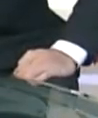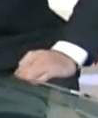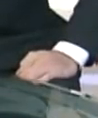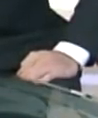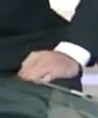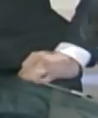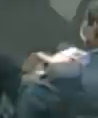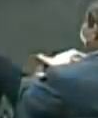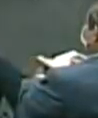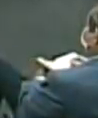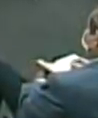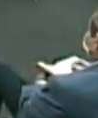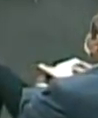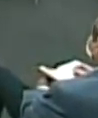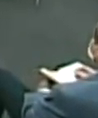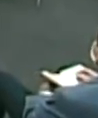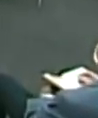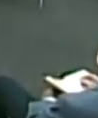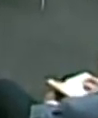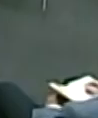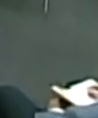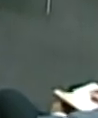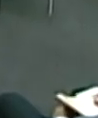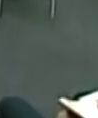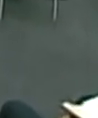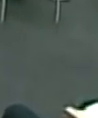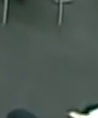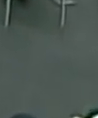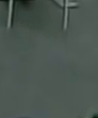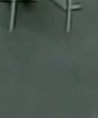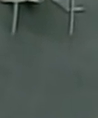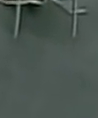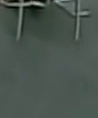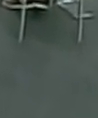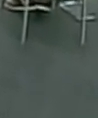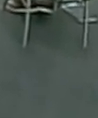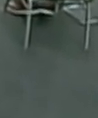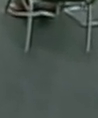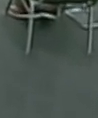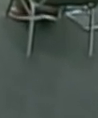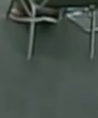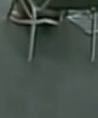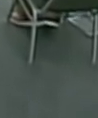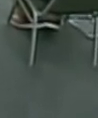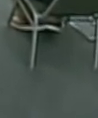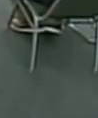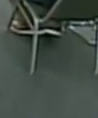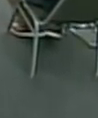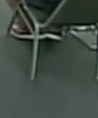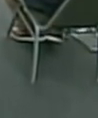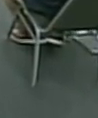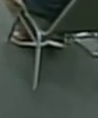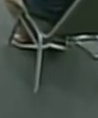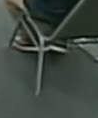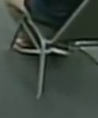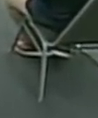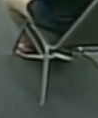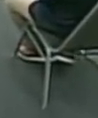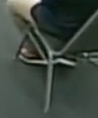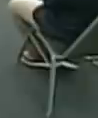tardes bueno buenas tardes a todos venezuela a toda nuestra patria amada hoy